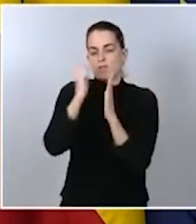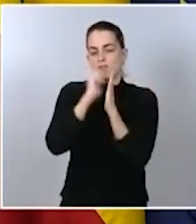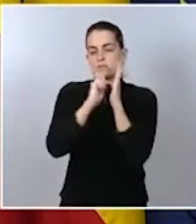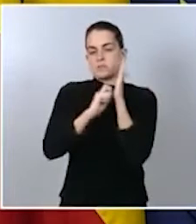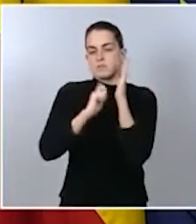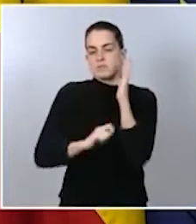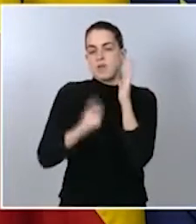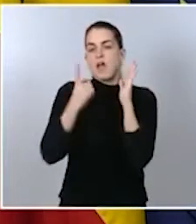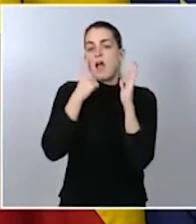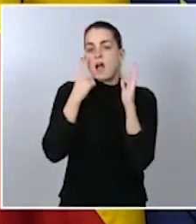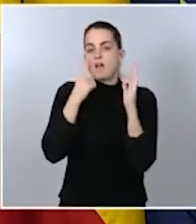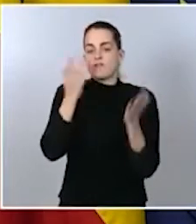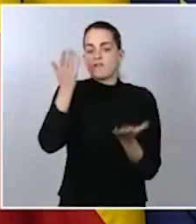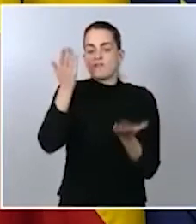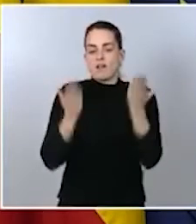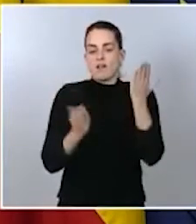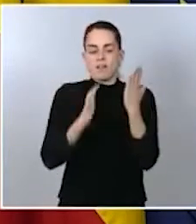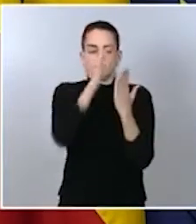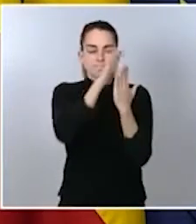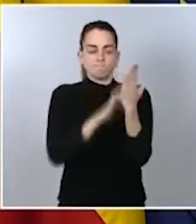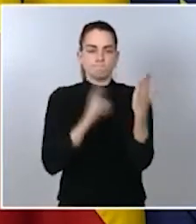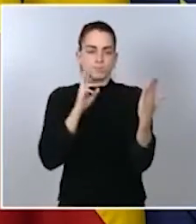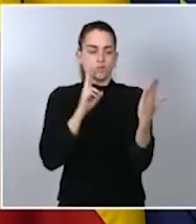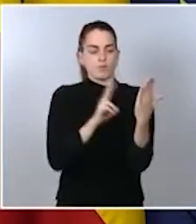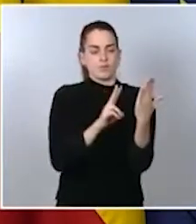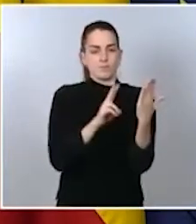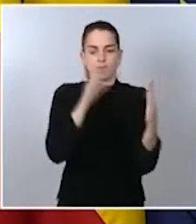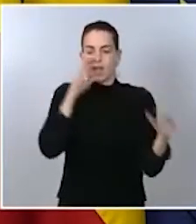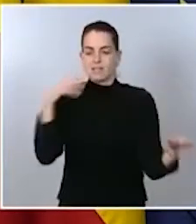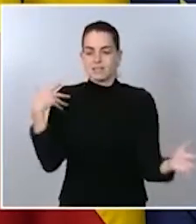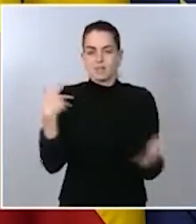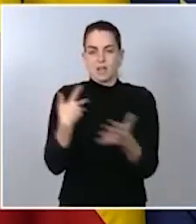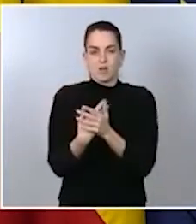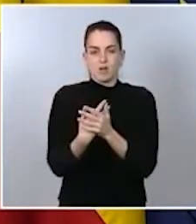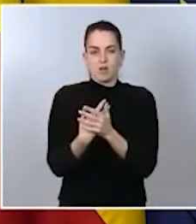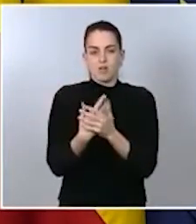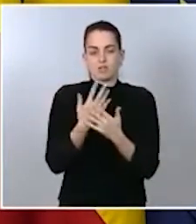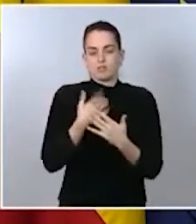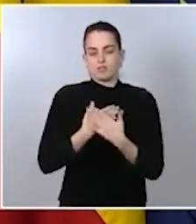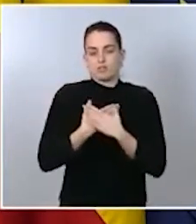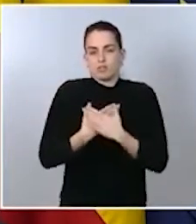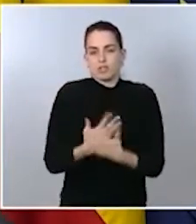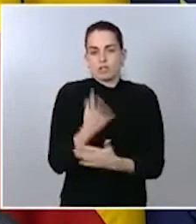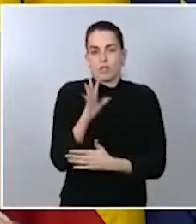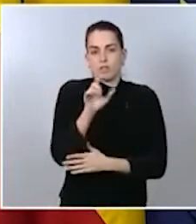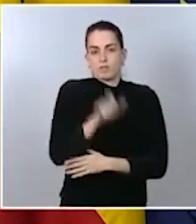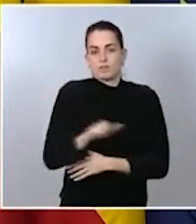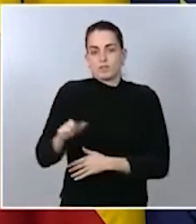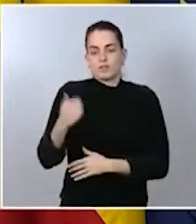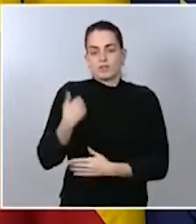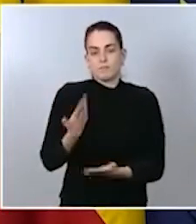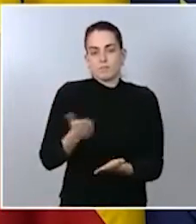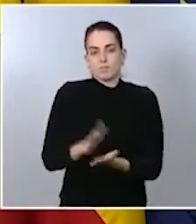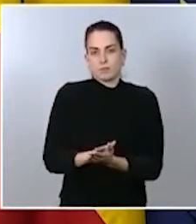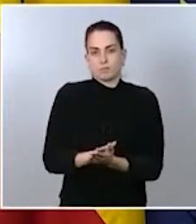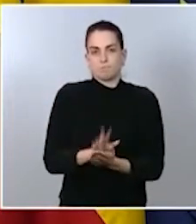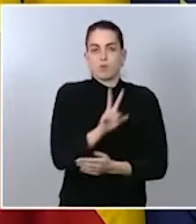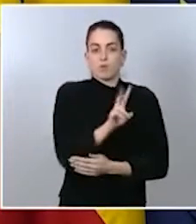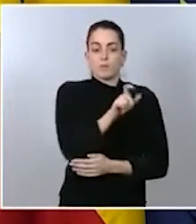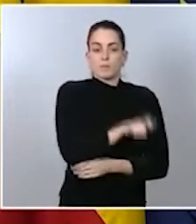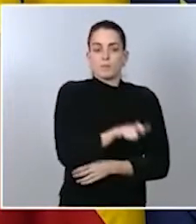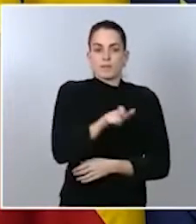desgraciadamente tenemos que lamentar hasta la fecha el fallecimiento de cinco personas dos personas fallecieron en